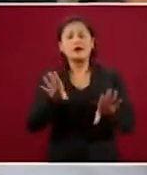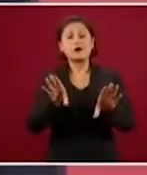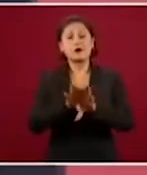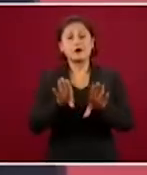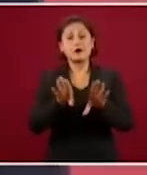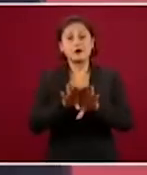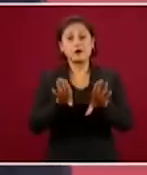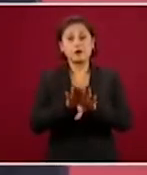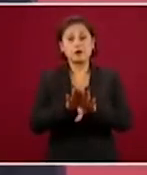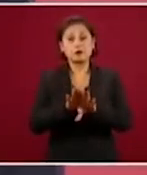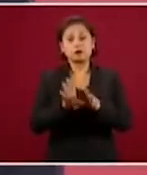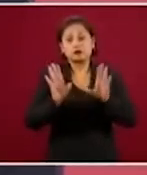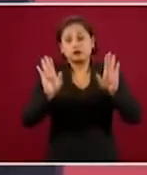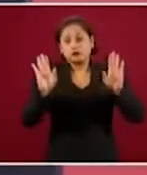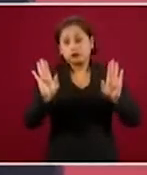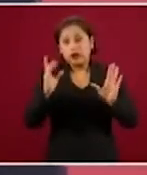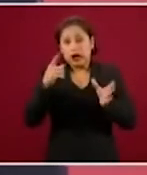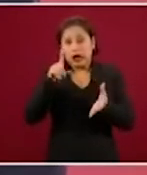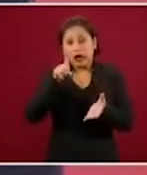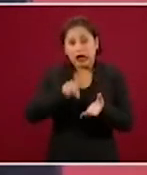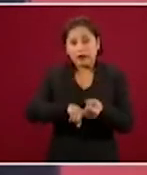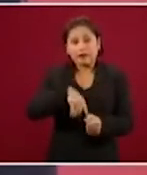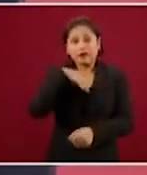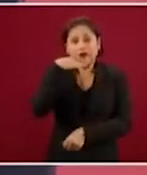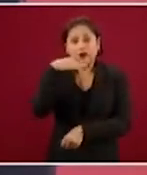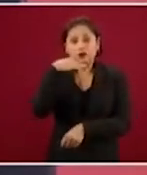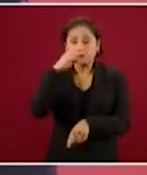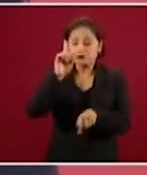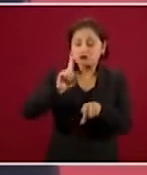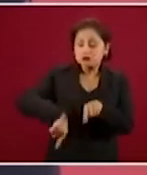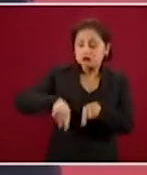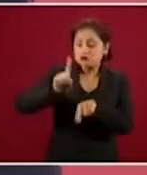acabando con la corrupción, como lo estamos haciendo,